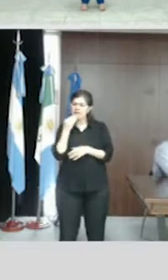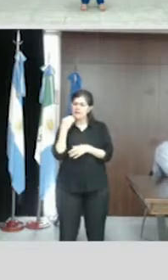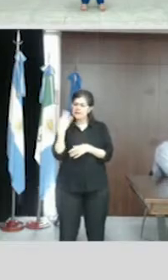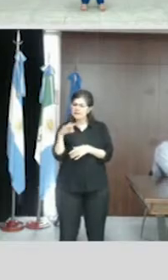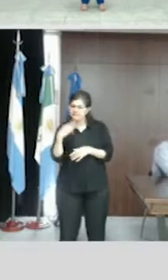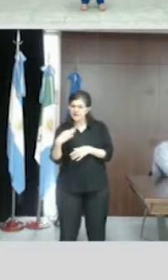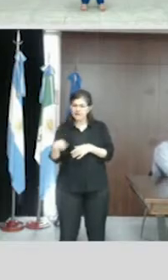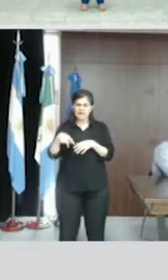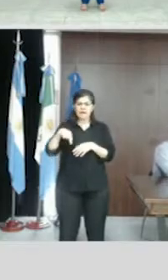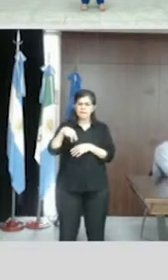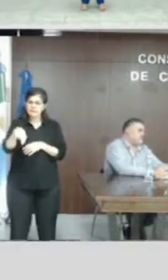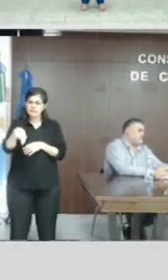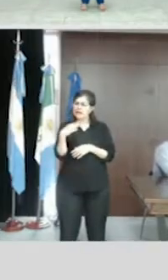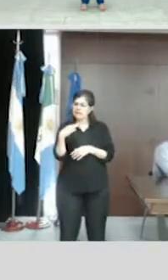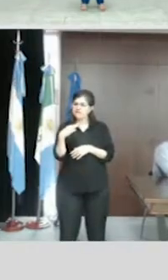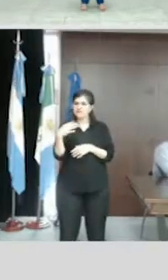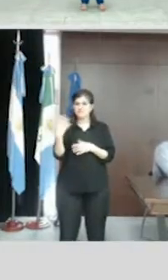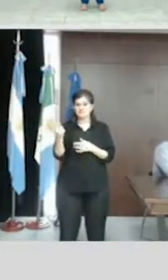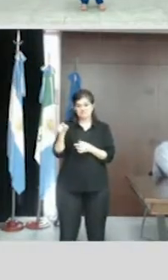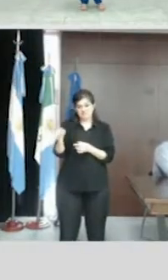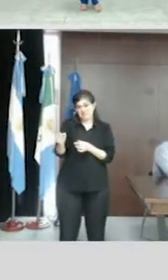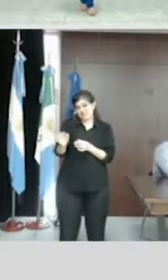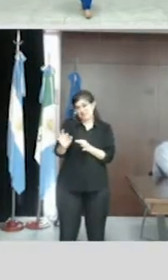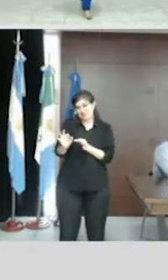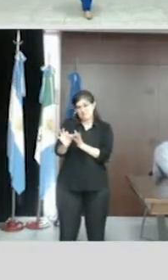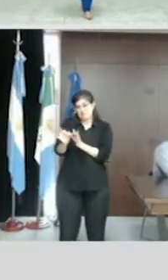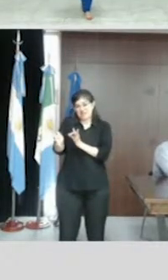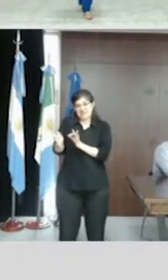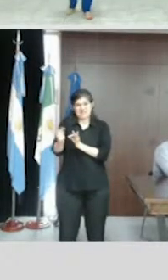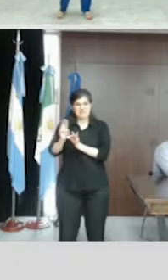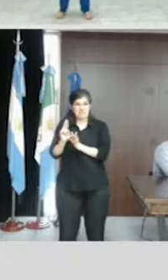la persona está cerca del óbito y hay de la muerte. Y ahí